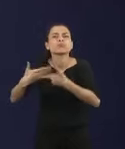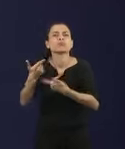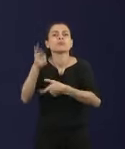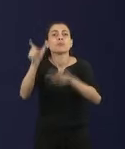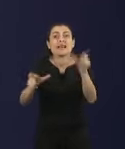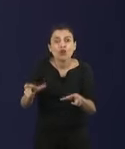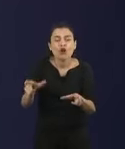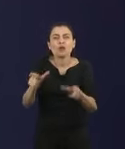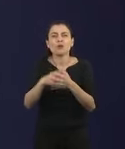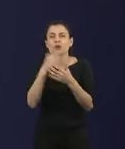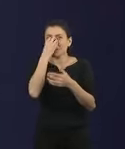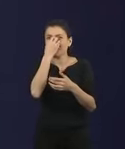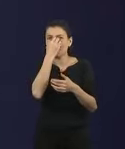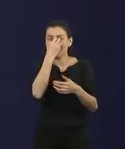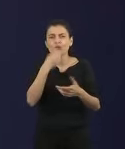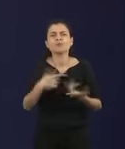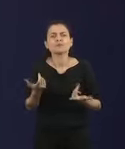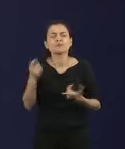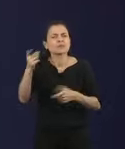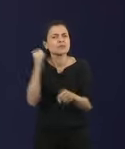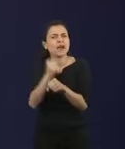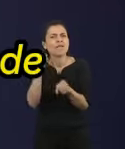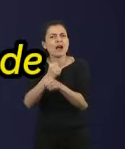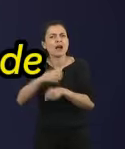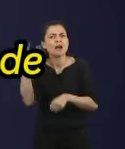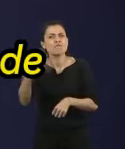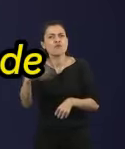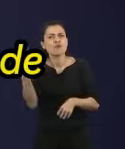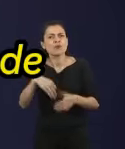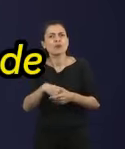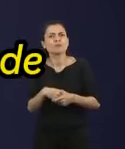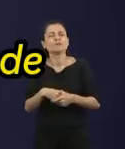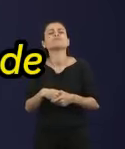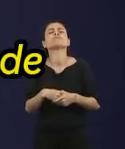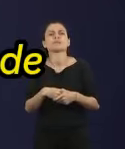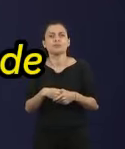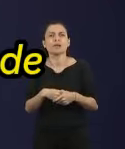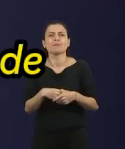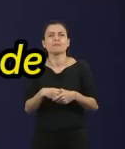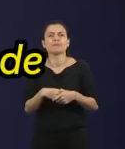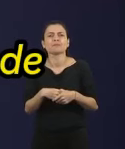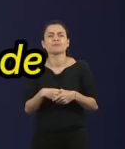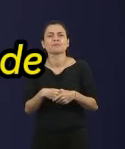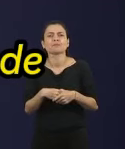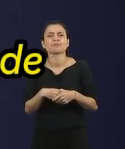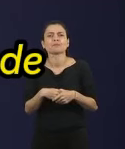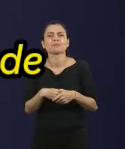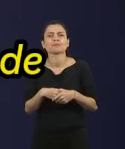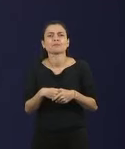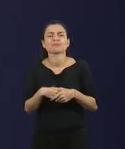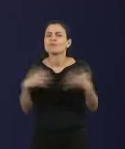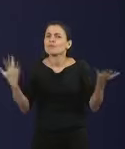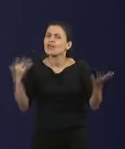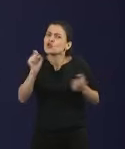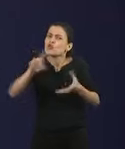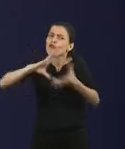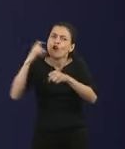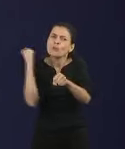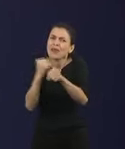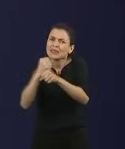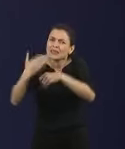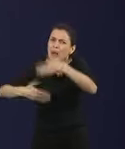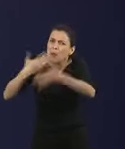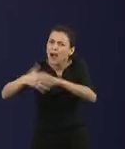tanto en lo que respecta a cuestiones sociales que tal vez es la parte más sensible en temas de Educación Así